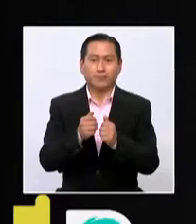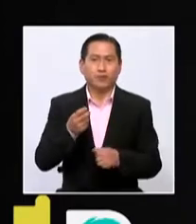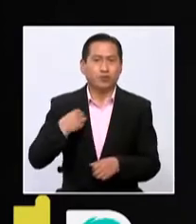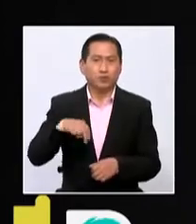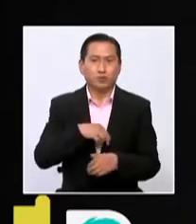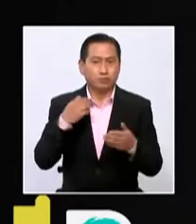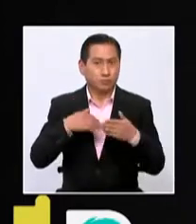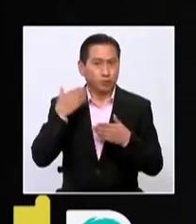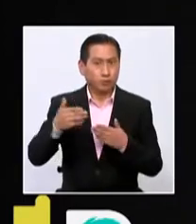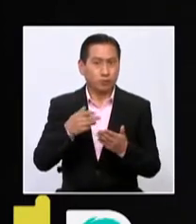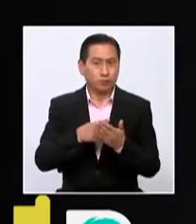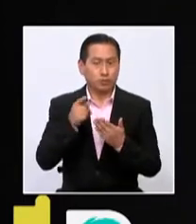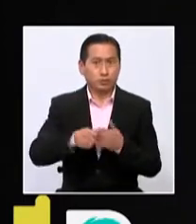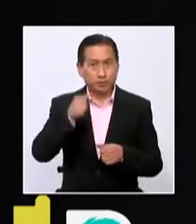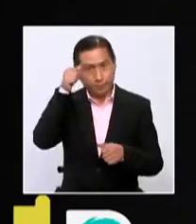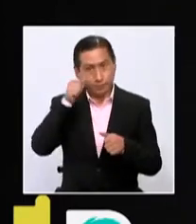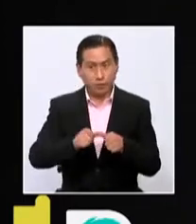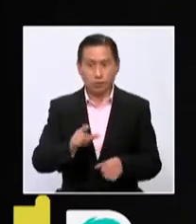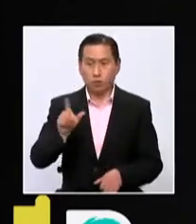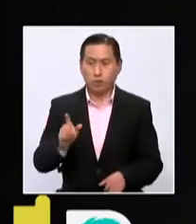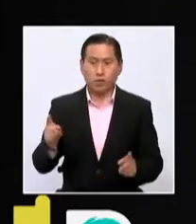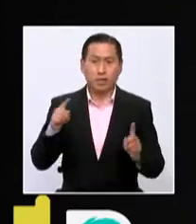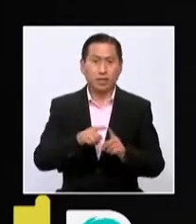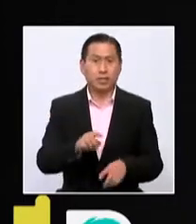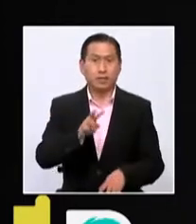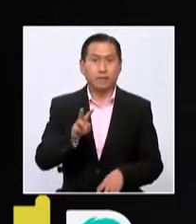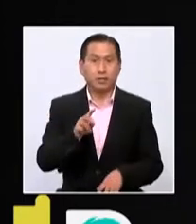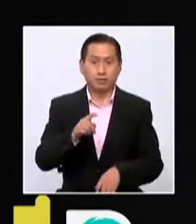nuestro próximo programa. Recuerde que de lunes a viernes a partir de las